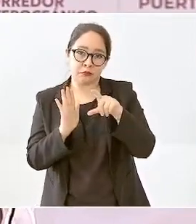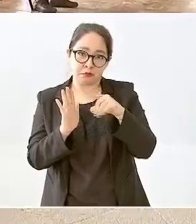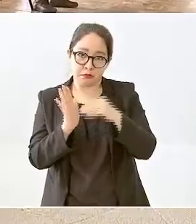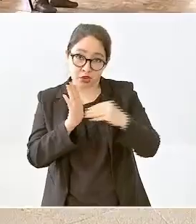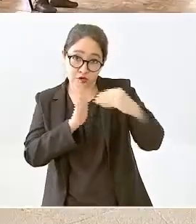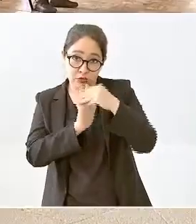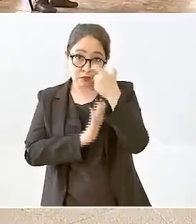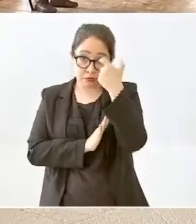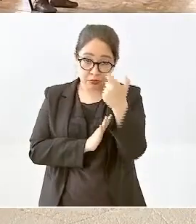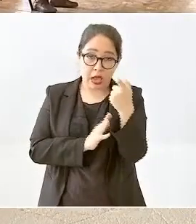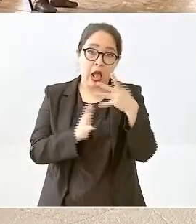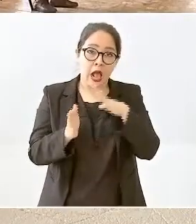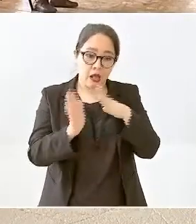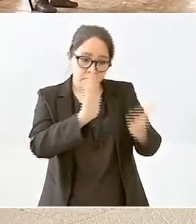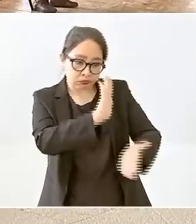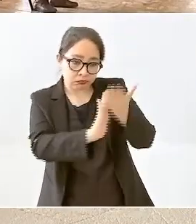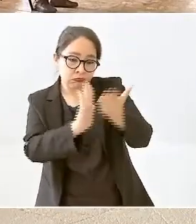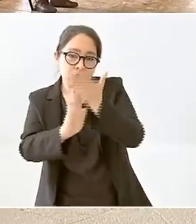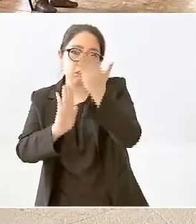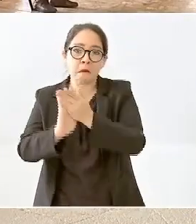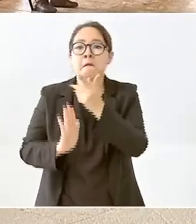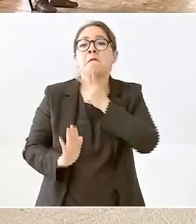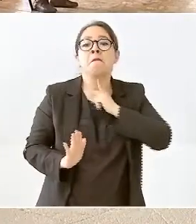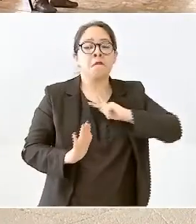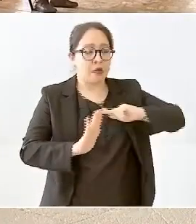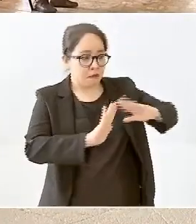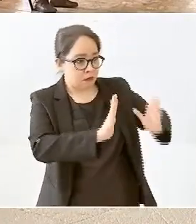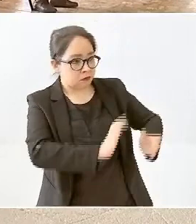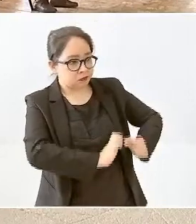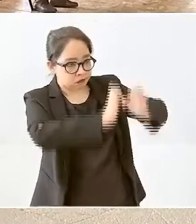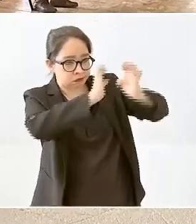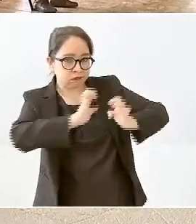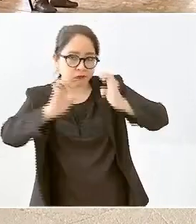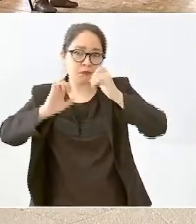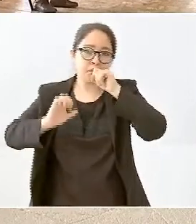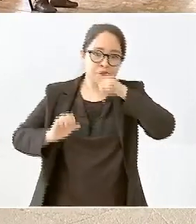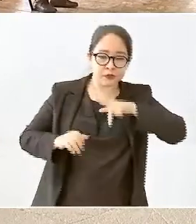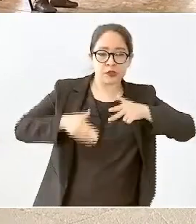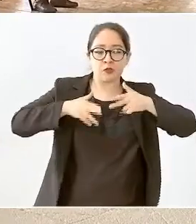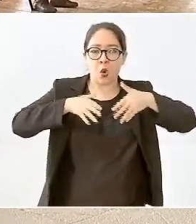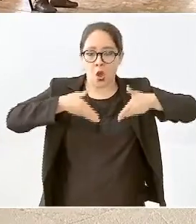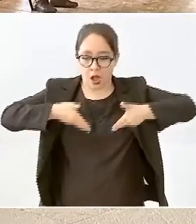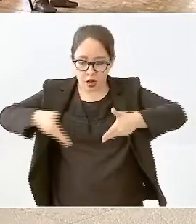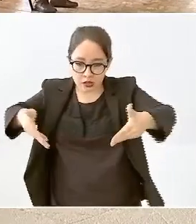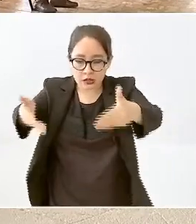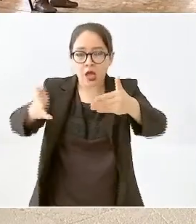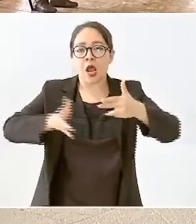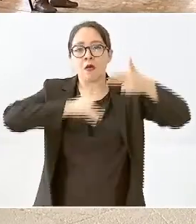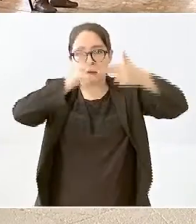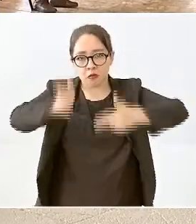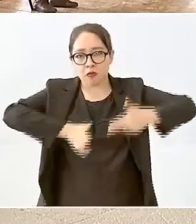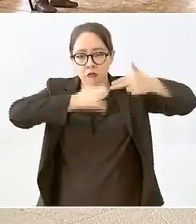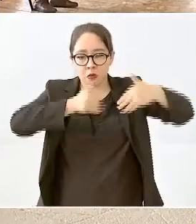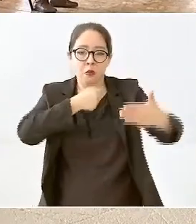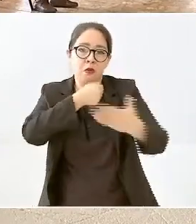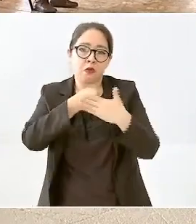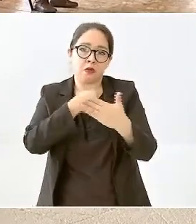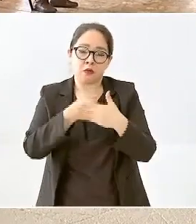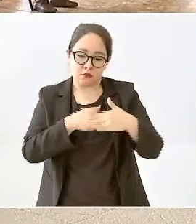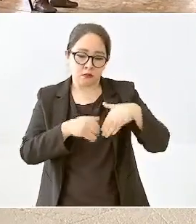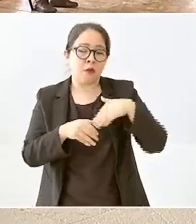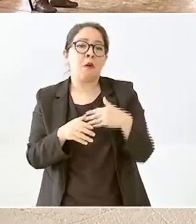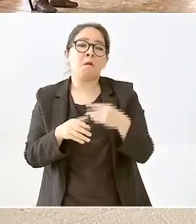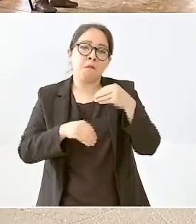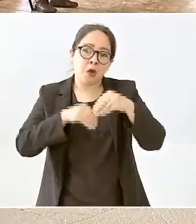de los muelles petroleros, así como los accesos ferroviarios y carreteros para su operación a finales de